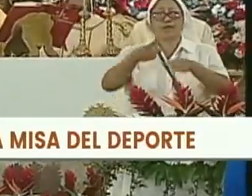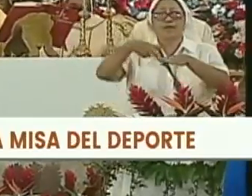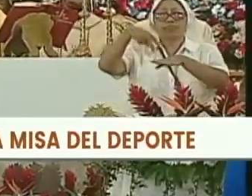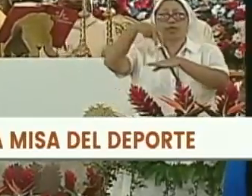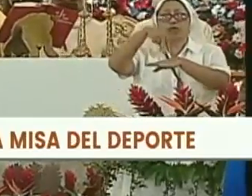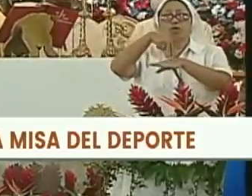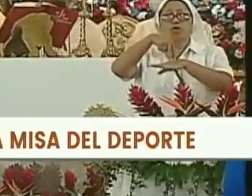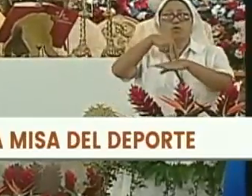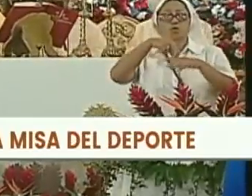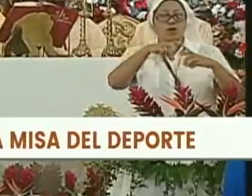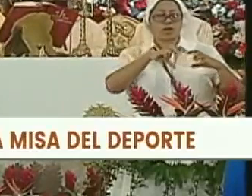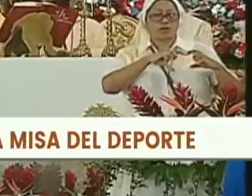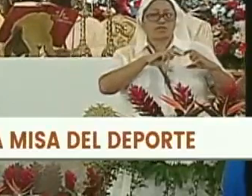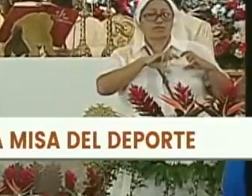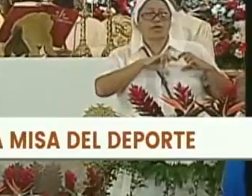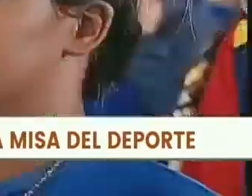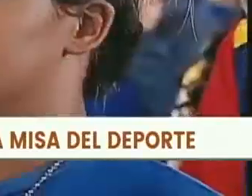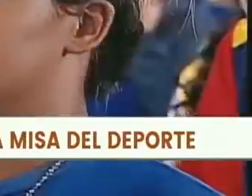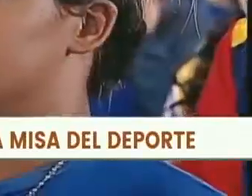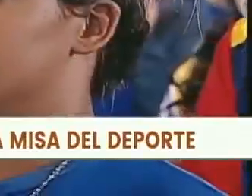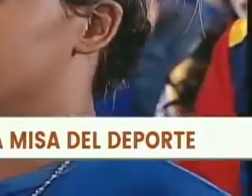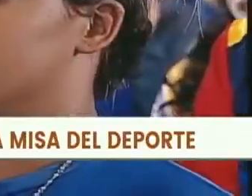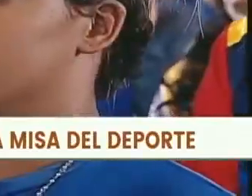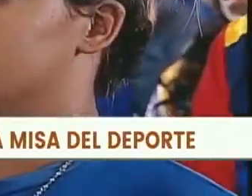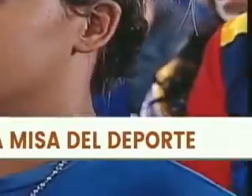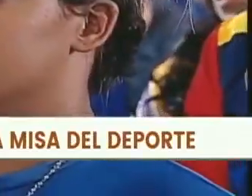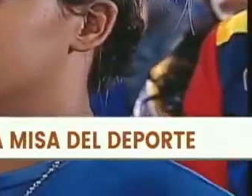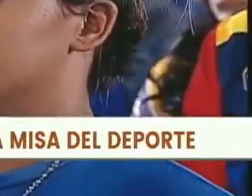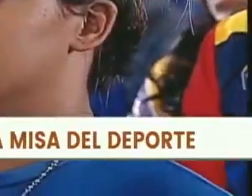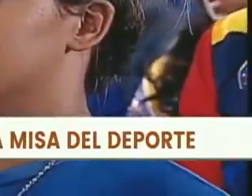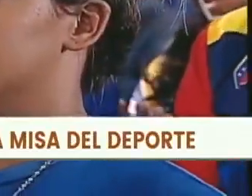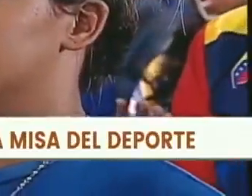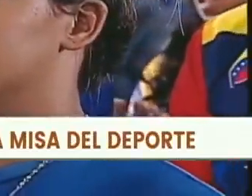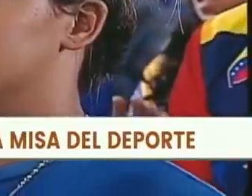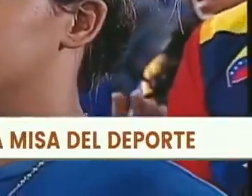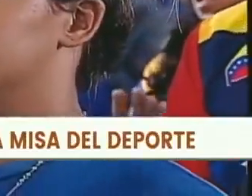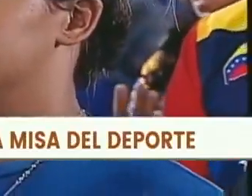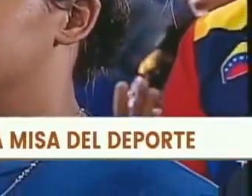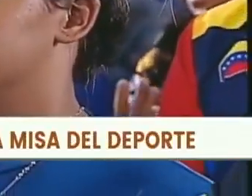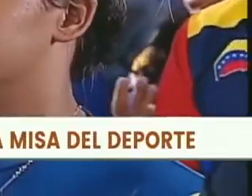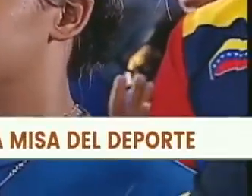levantemos el corazón lo tenemos